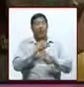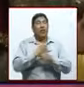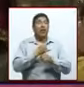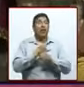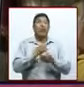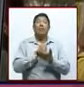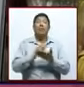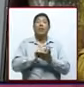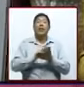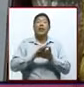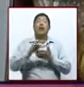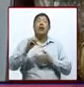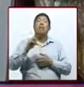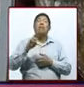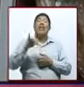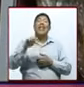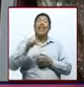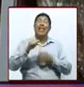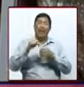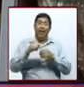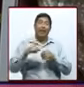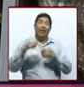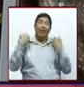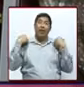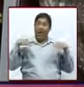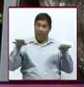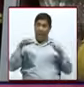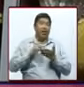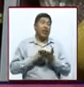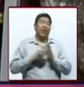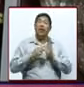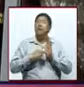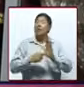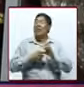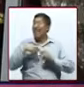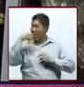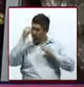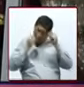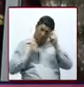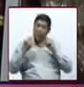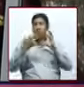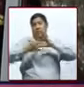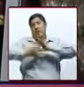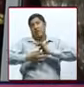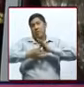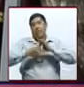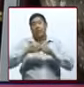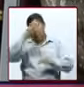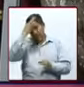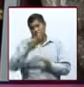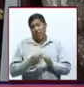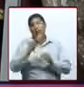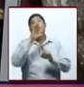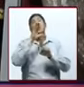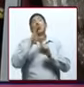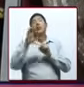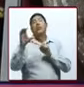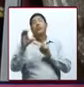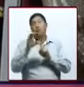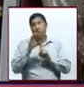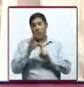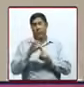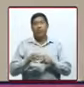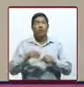Ángeles, mostrando también esta festividad, esta expresión de una fusión, de este sincretismo de fe y también